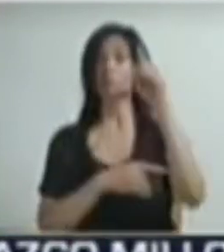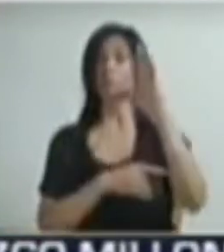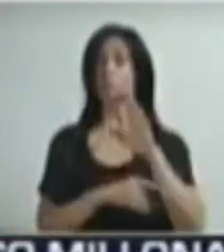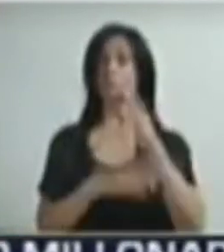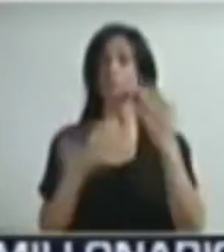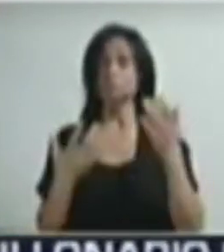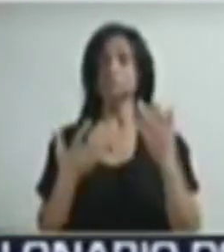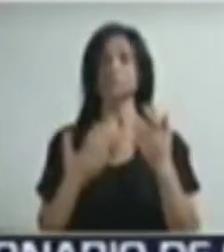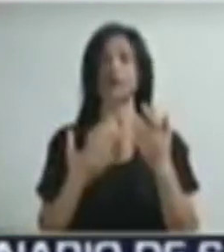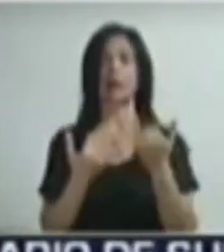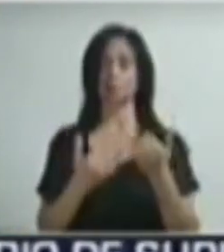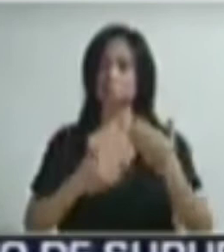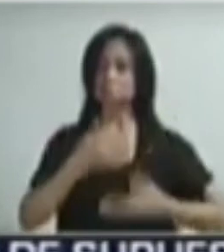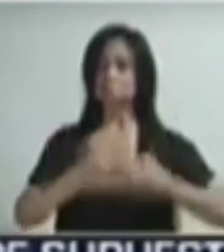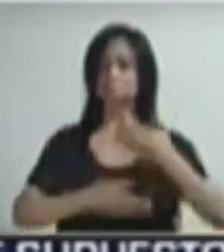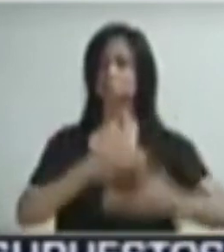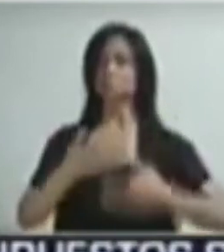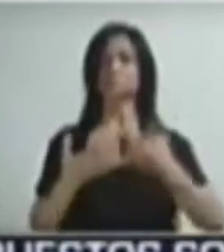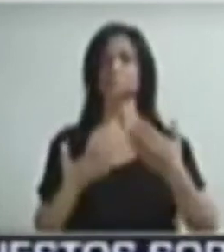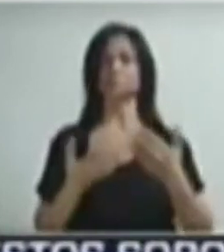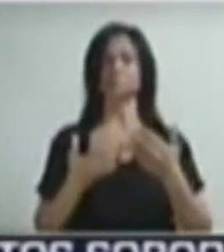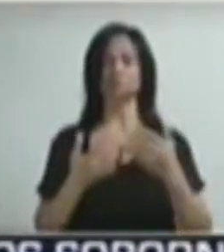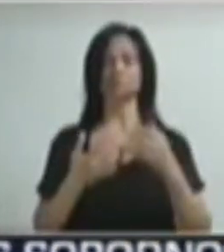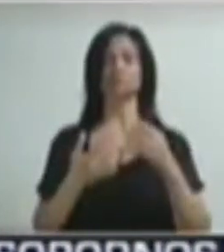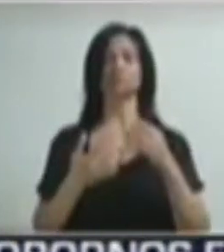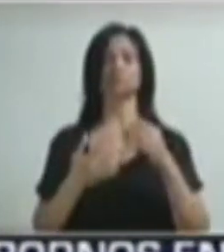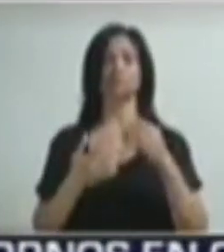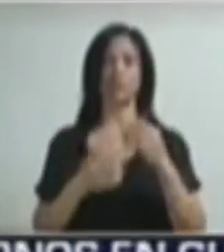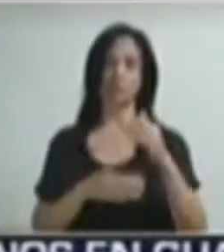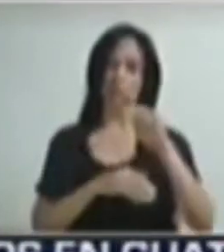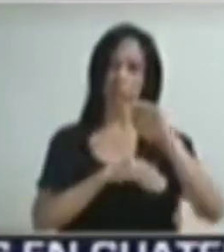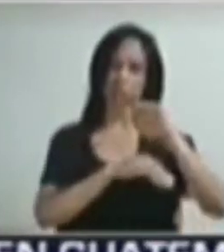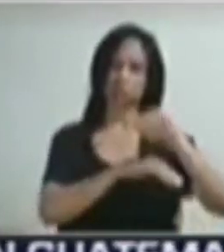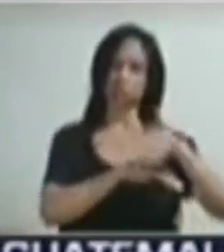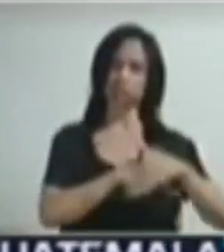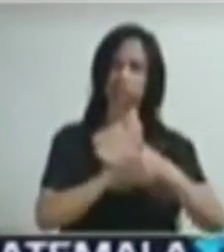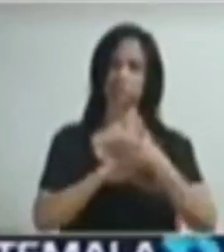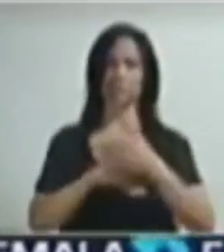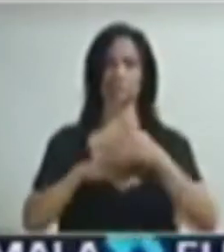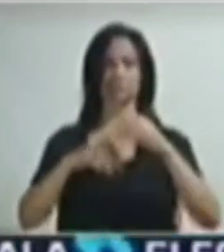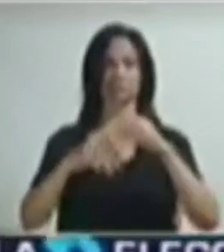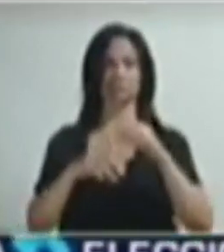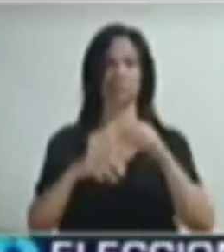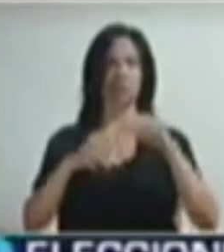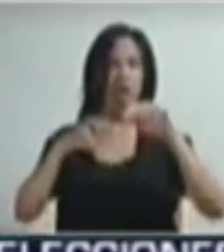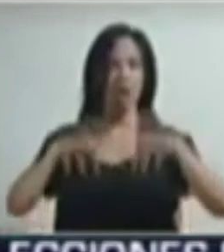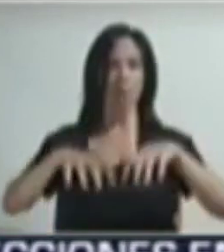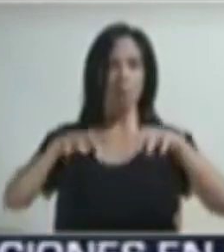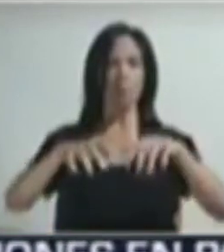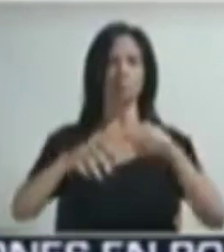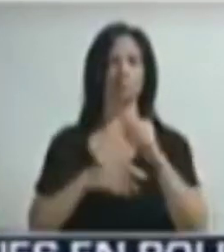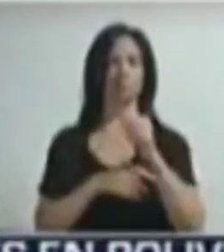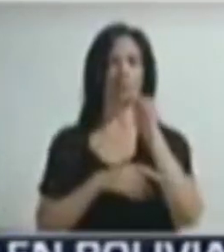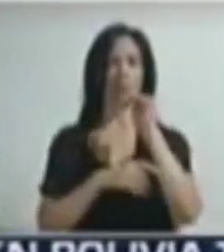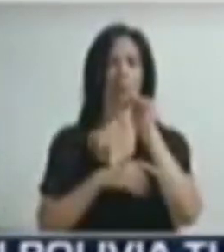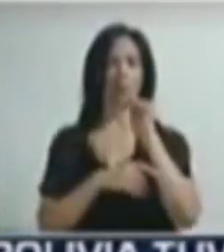detenido porque estamos mojando de día y de noche. Es todo lo que tengo por el momento. Desde Montecristi, regreso